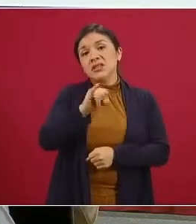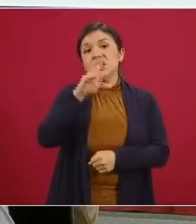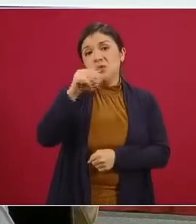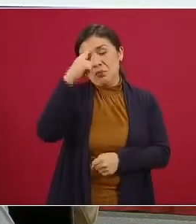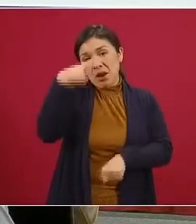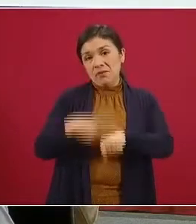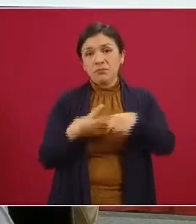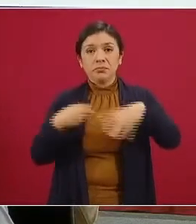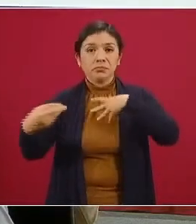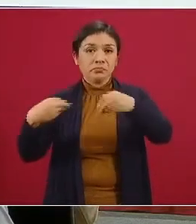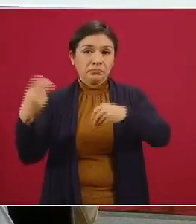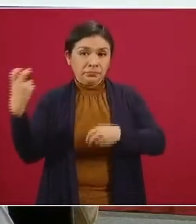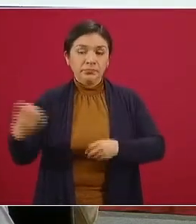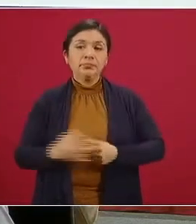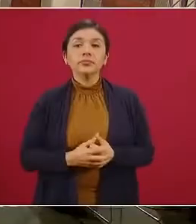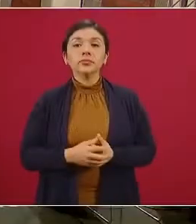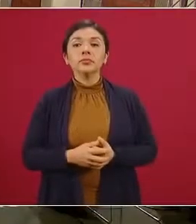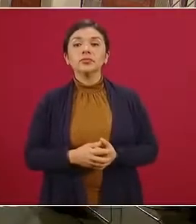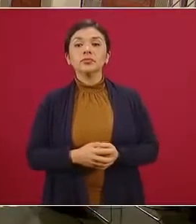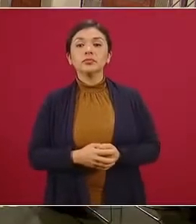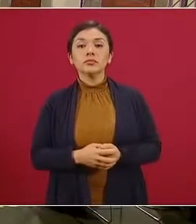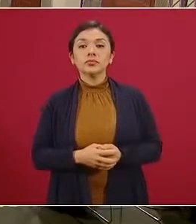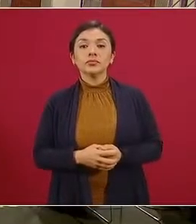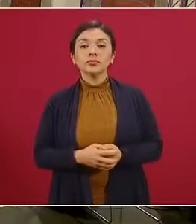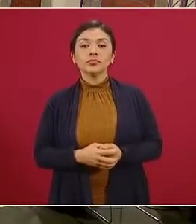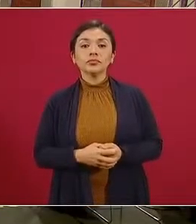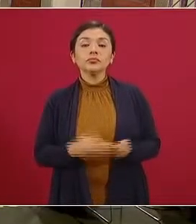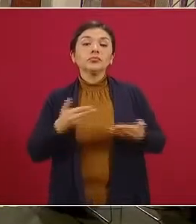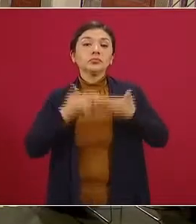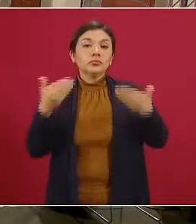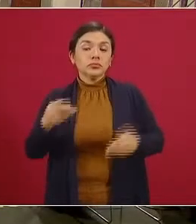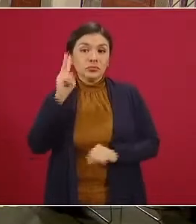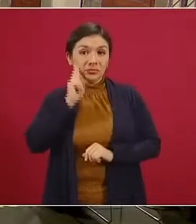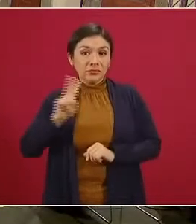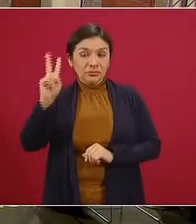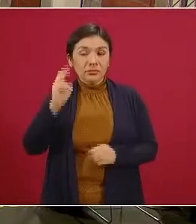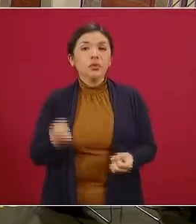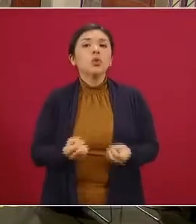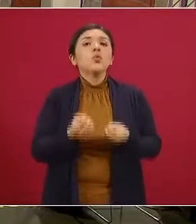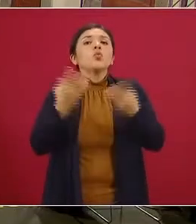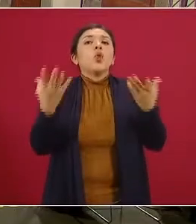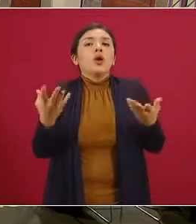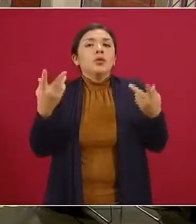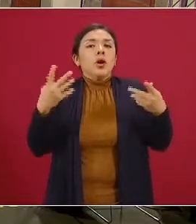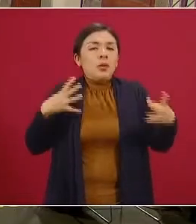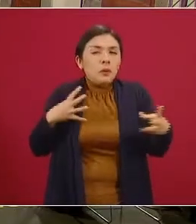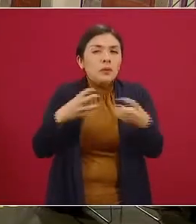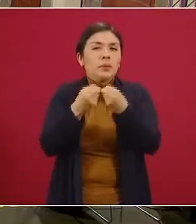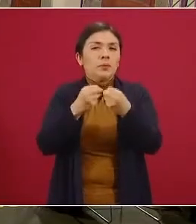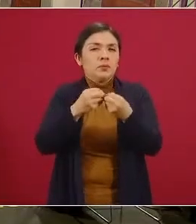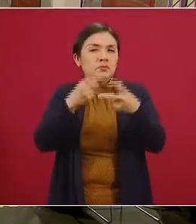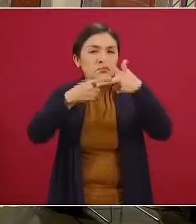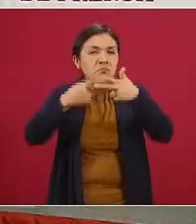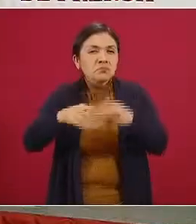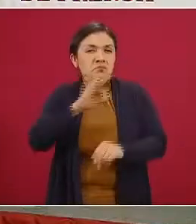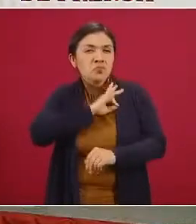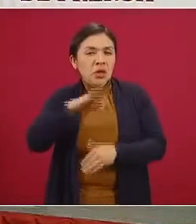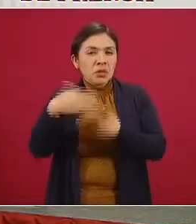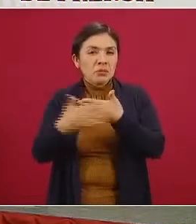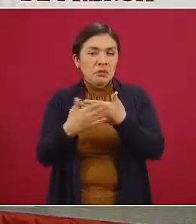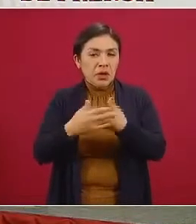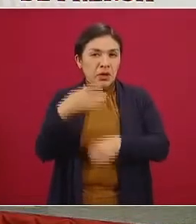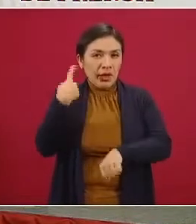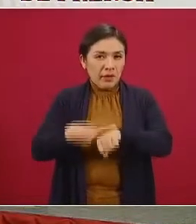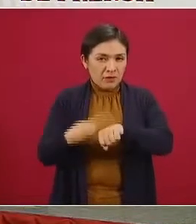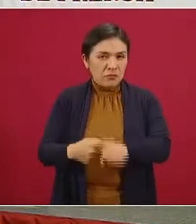epidémico. Veamos la siguiente diapositiva, donde ahora entonces tenemos los casos estimados. Recordemos que para